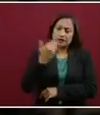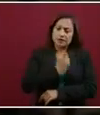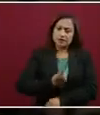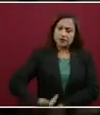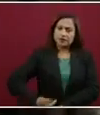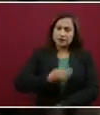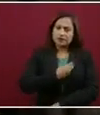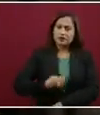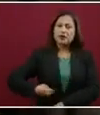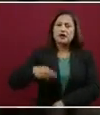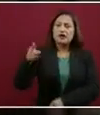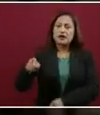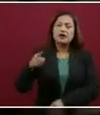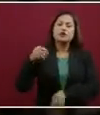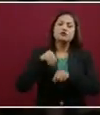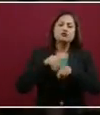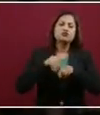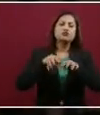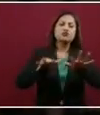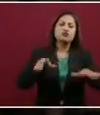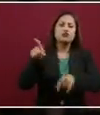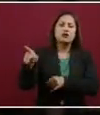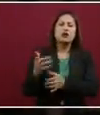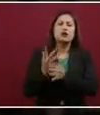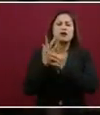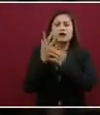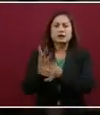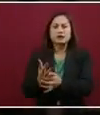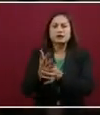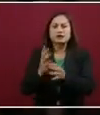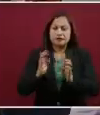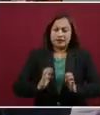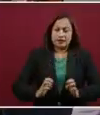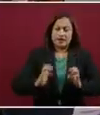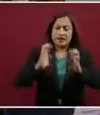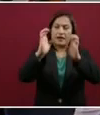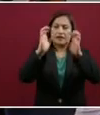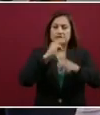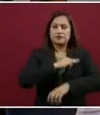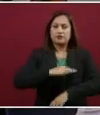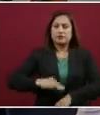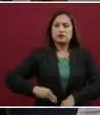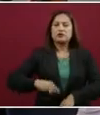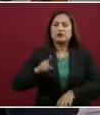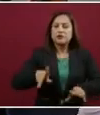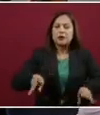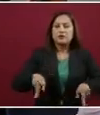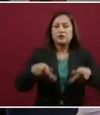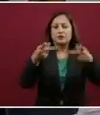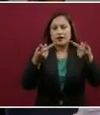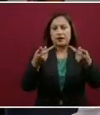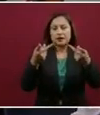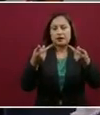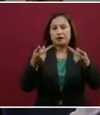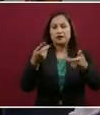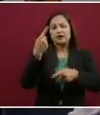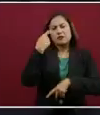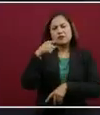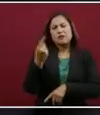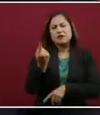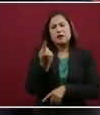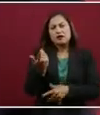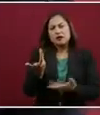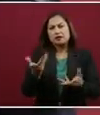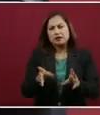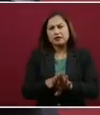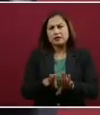quiere vender el edificio de la presidencia municipal, quiere privatizarlo de alguna forma. ¿Para qué? Para construir algo así como